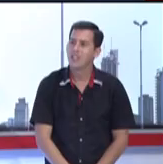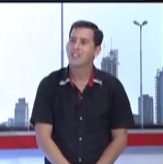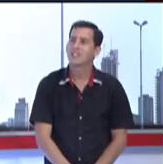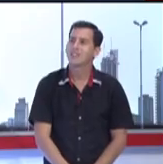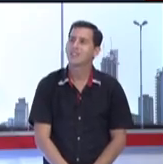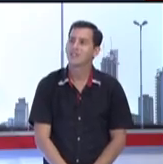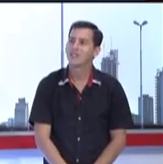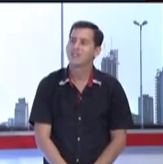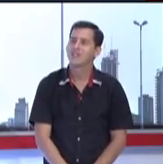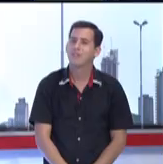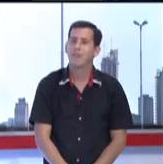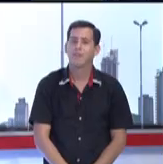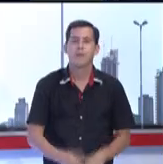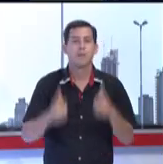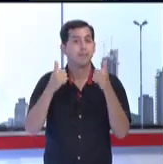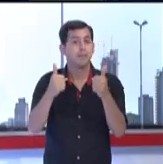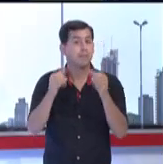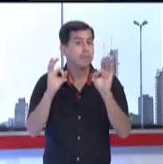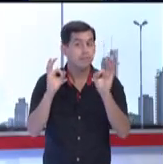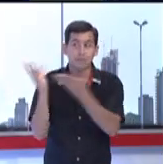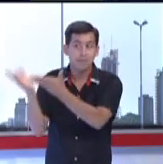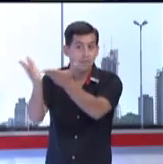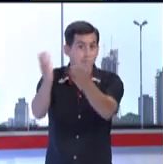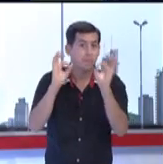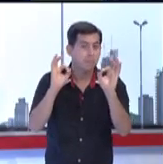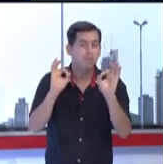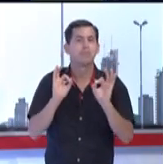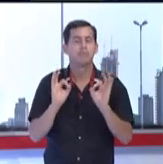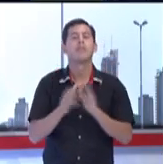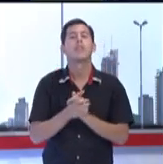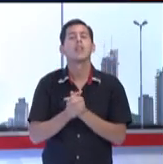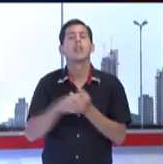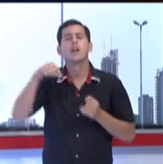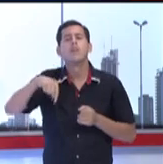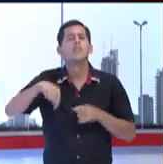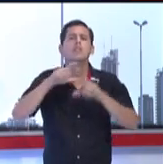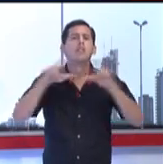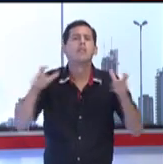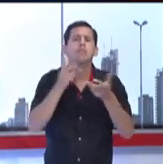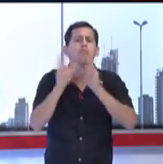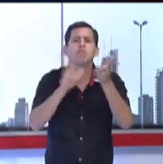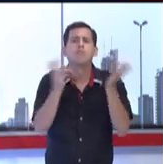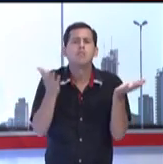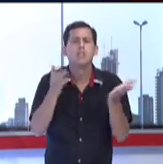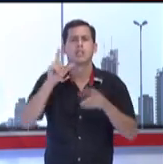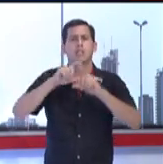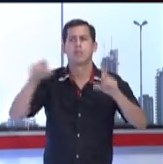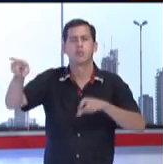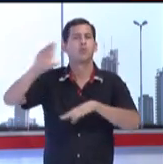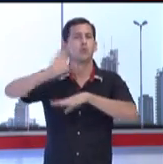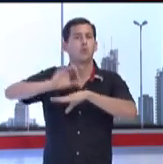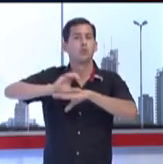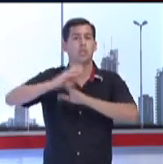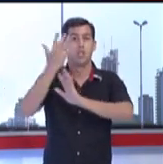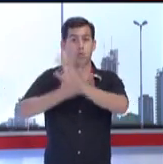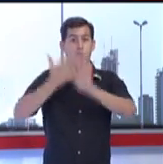Hola. Ahí ya estamos, completas las presentaciones. Señores, en este bloque vamos a estar hablando acerca de los cursos de lengua